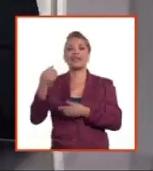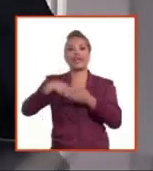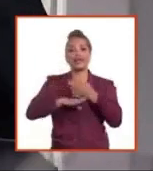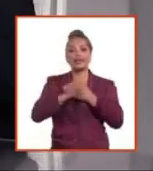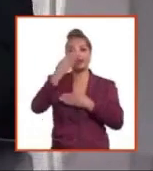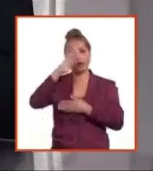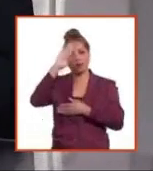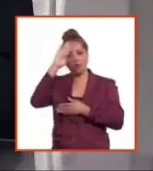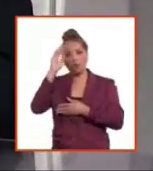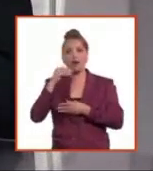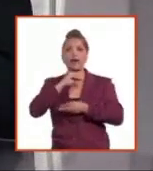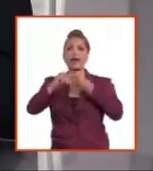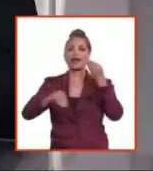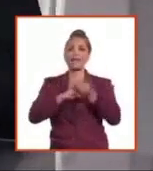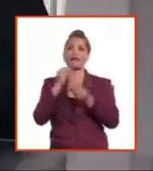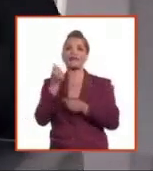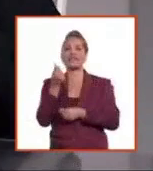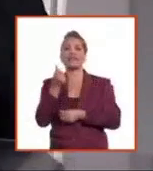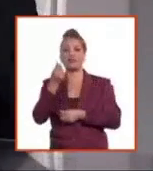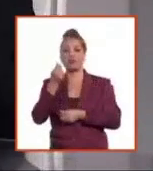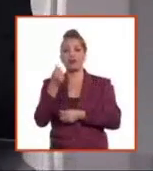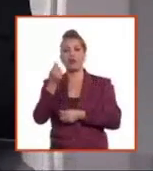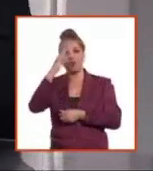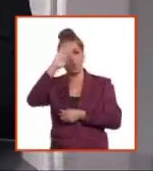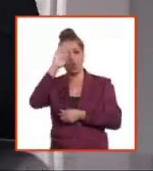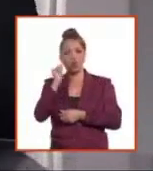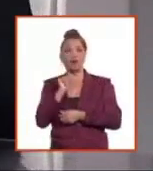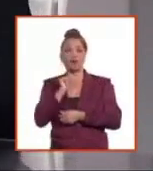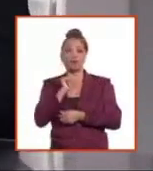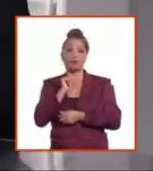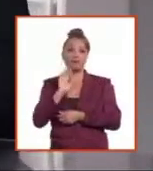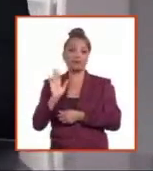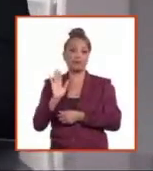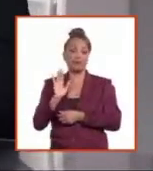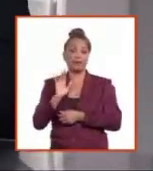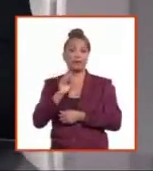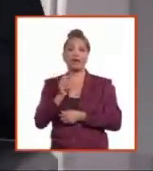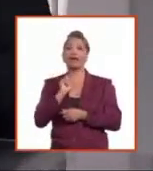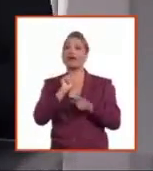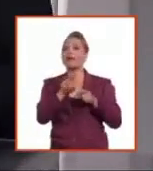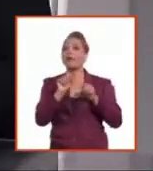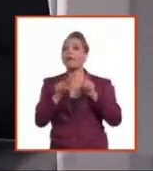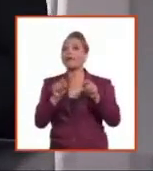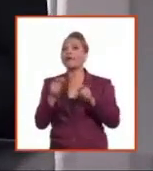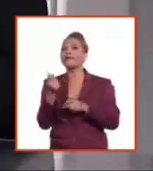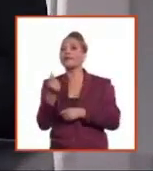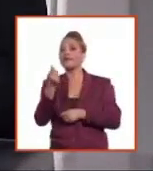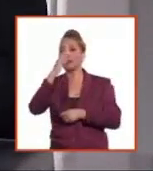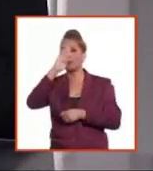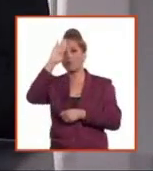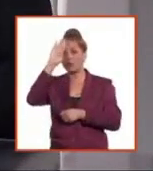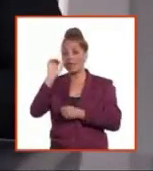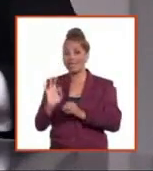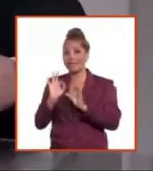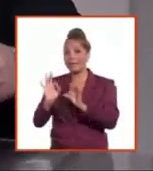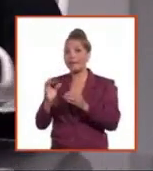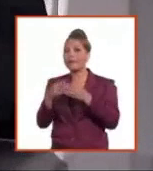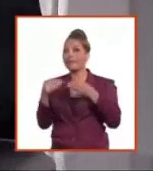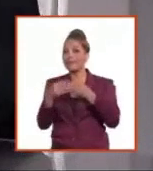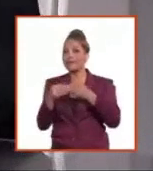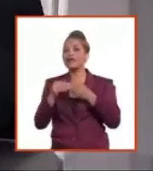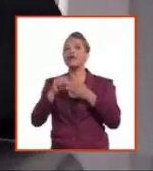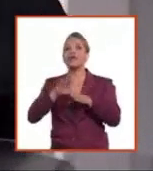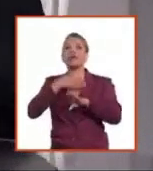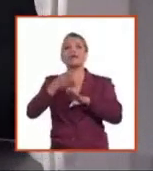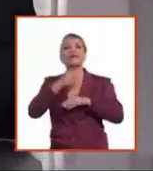son canjeados por pesos cubanos para consumir en moneda nacional y esas divisas tú las utiliza las